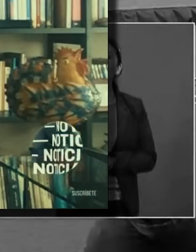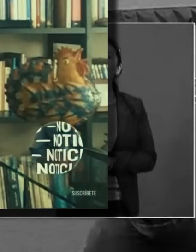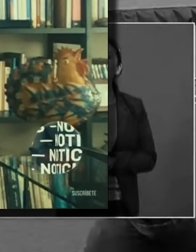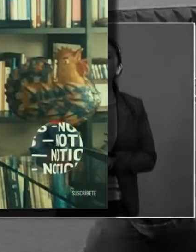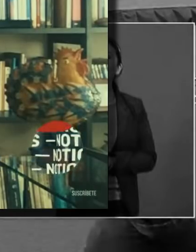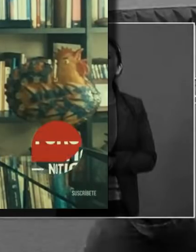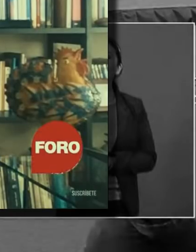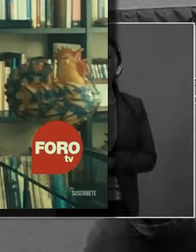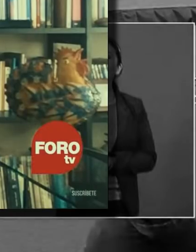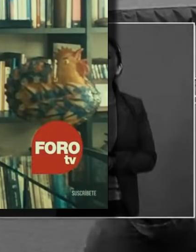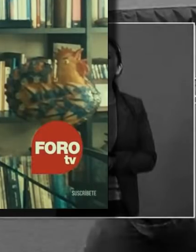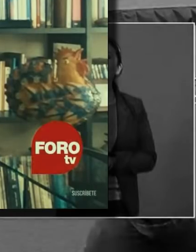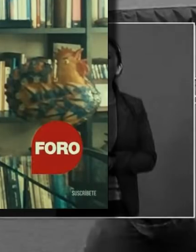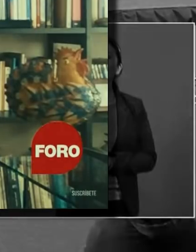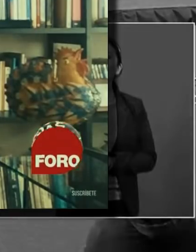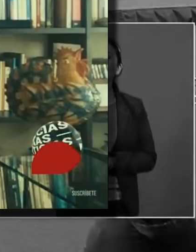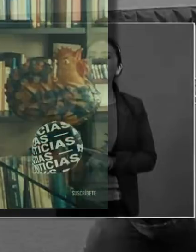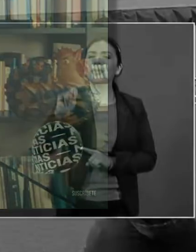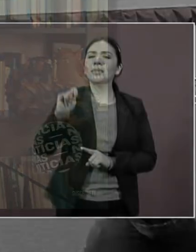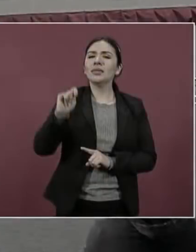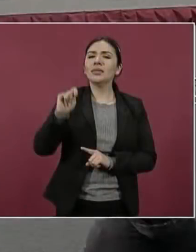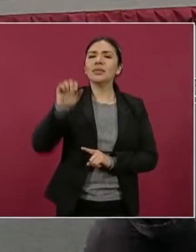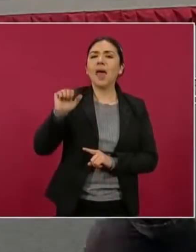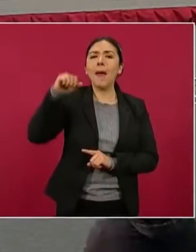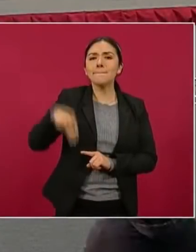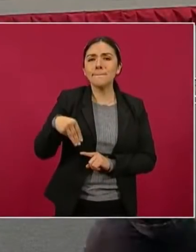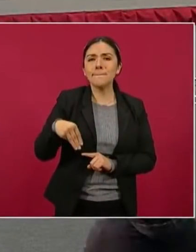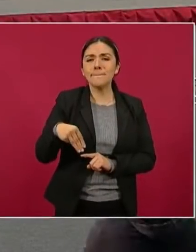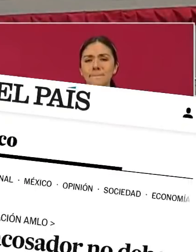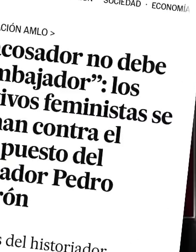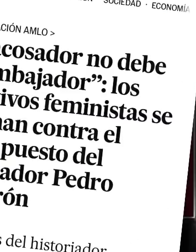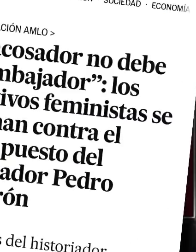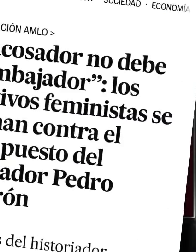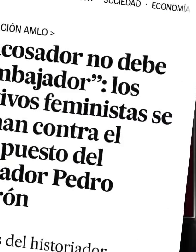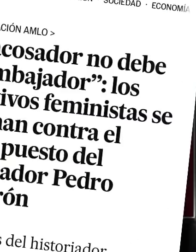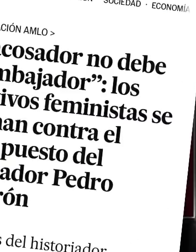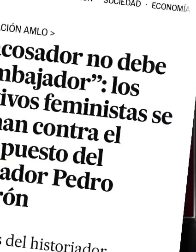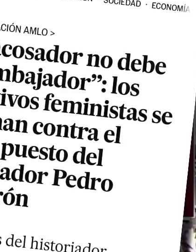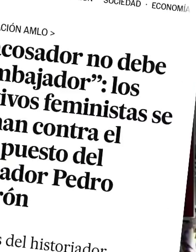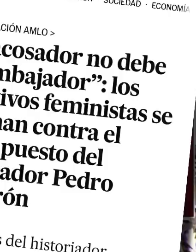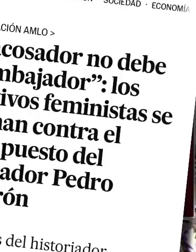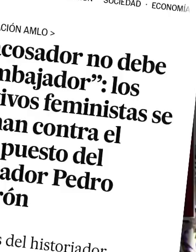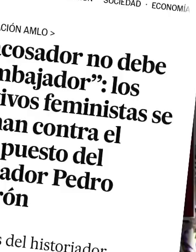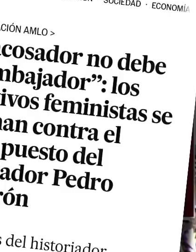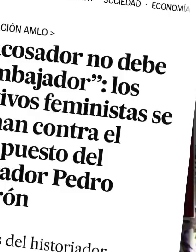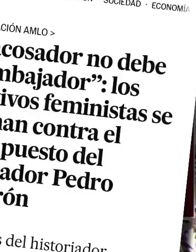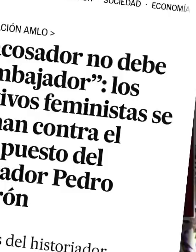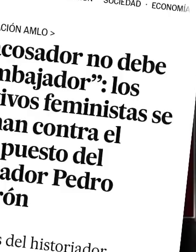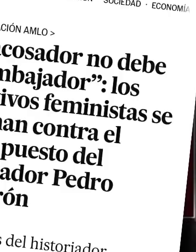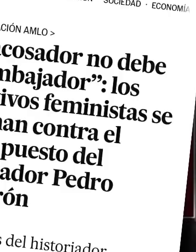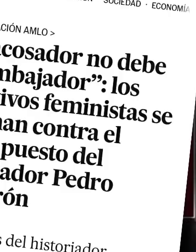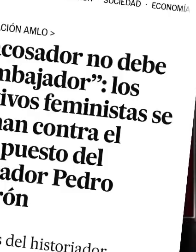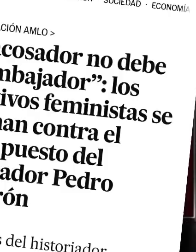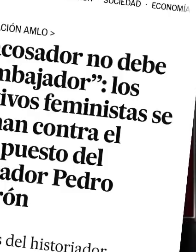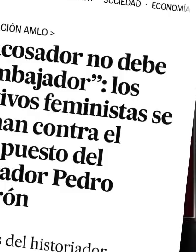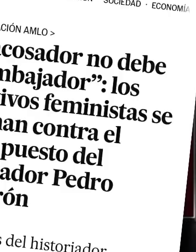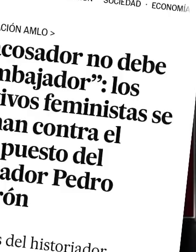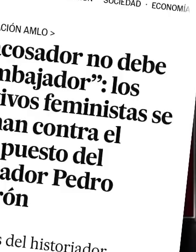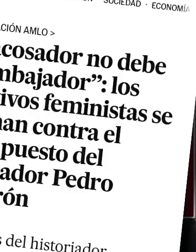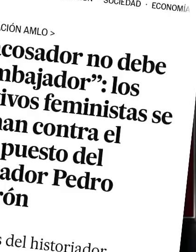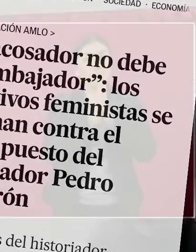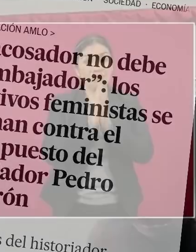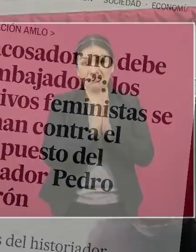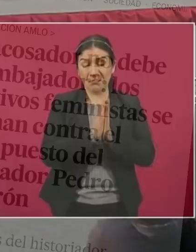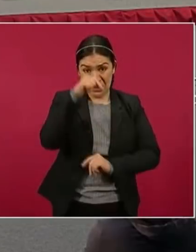militantes de Morena, de estudiantes de la UNAM. Estamos viendo un patrón. Ya les vamos a dar a conocer el documento que envió y que nos pedía